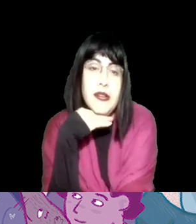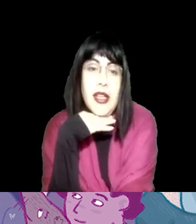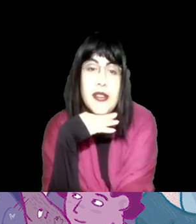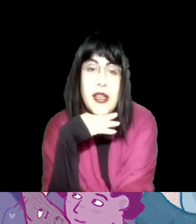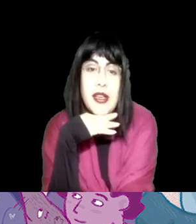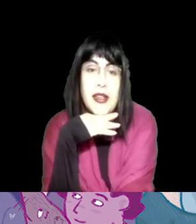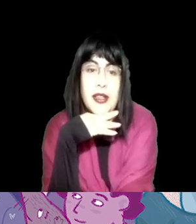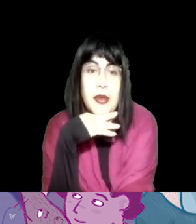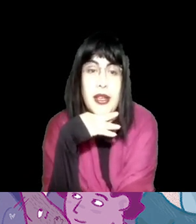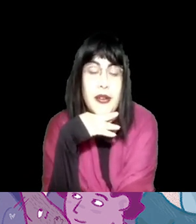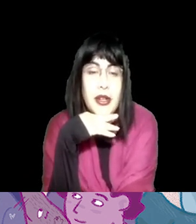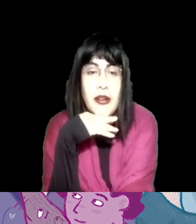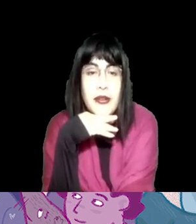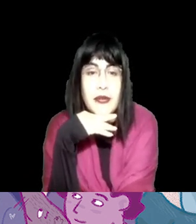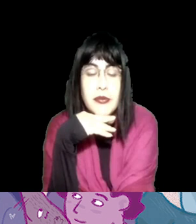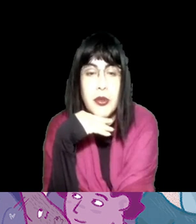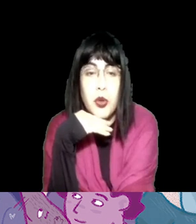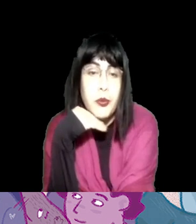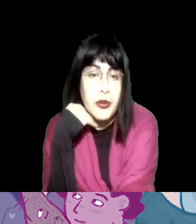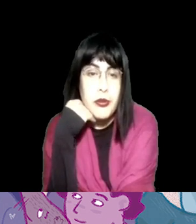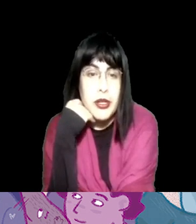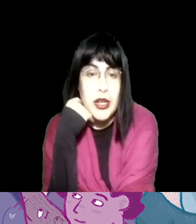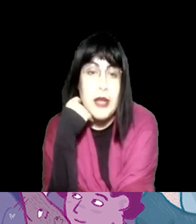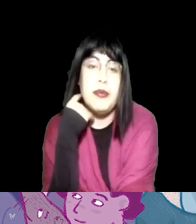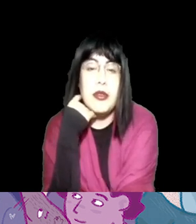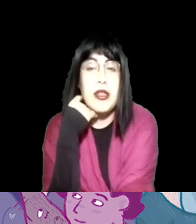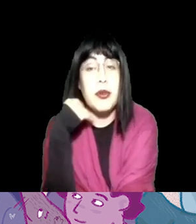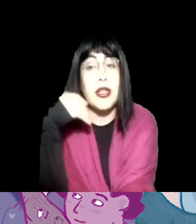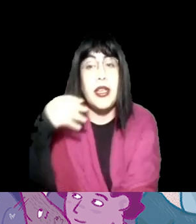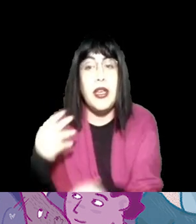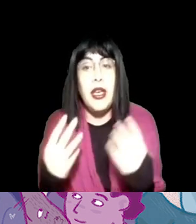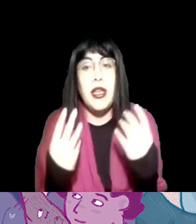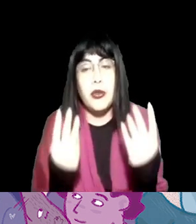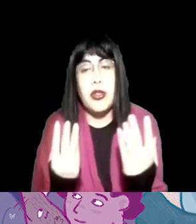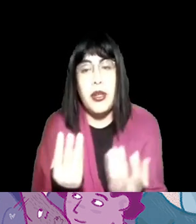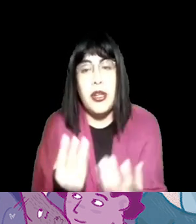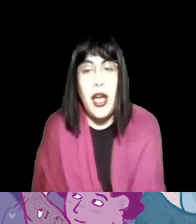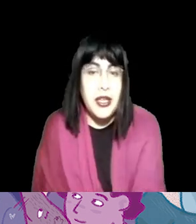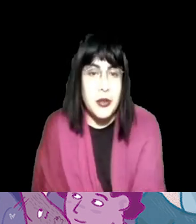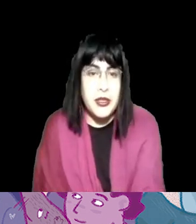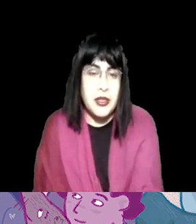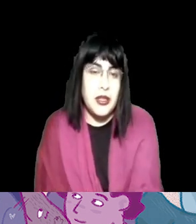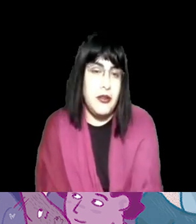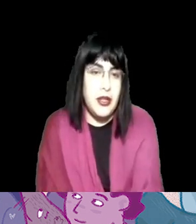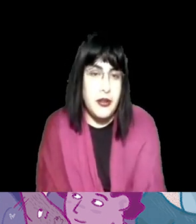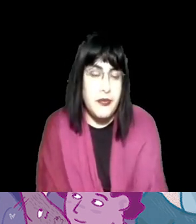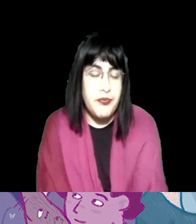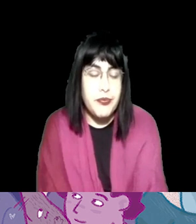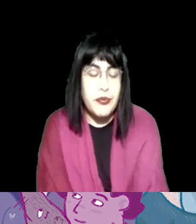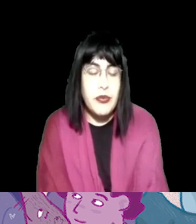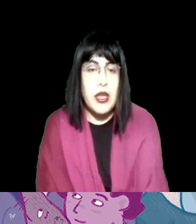ni Constanza ni Emilia lograron cupo para estar ahí. Entonces qué importante que de una u otra manera haya